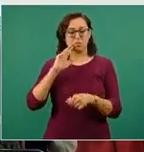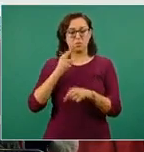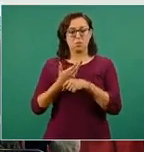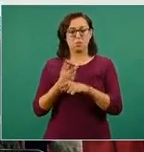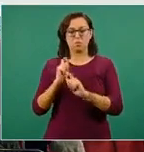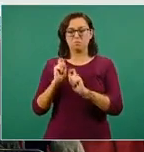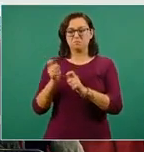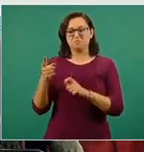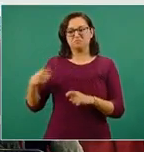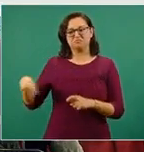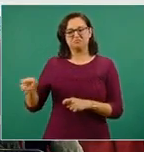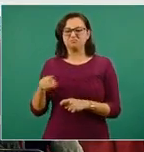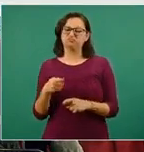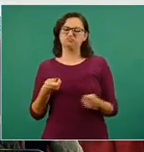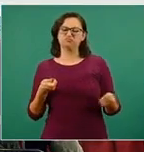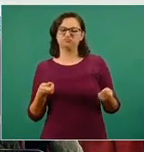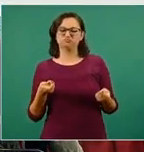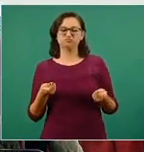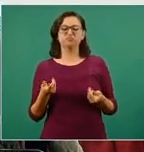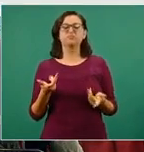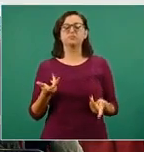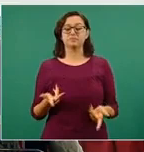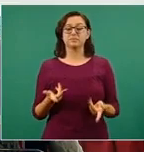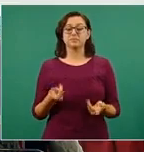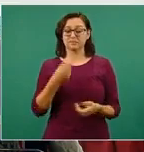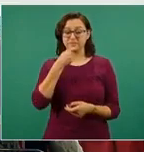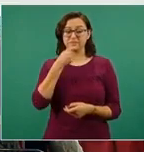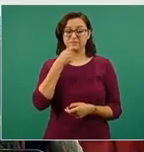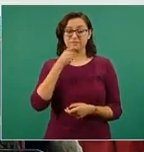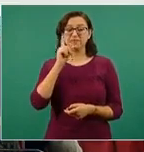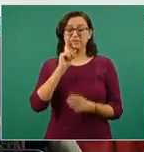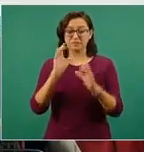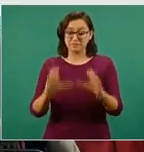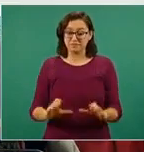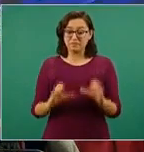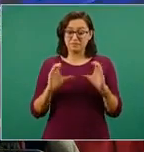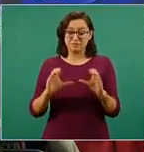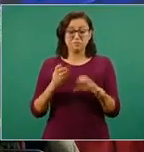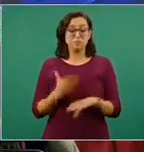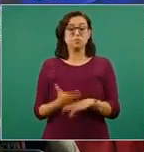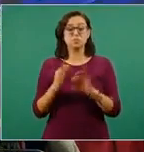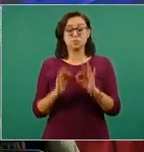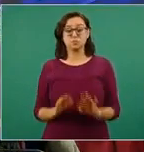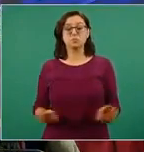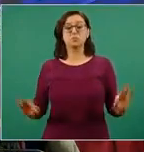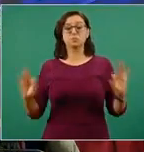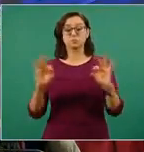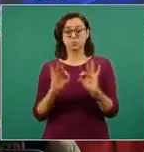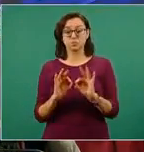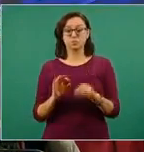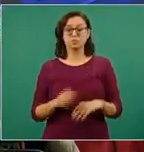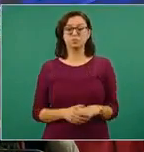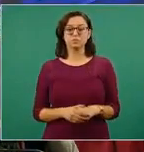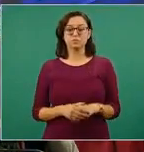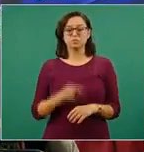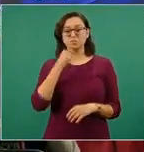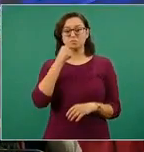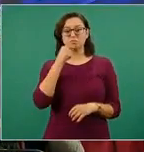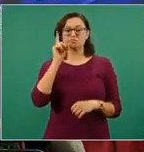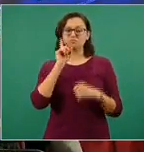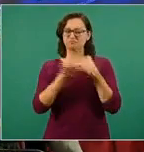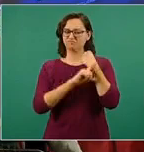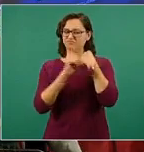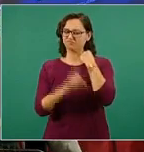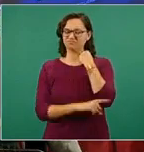que tienen poder sobre estas niñas. Es muy importante cuidar a nuestras niñas. Erradiquemos el embarazo en niñas.